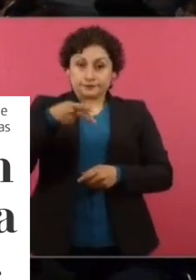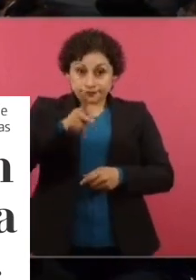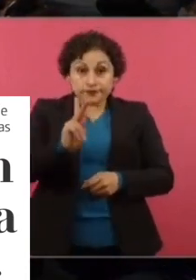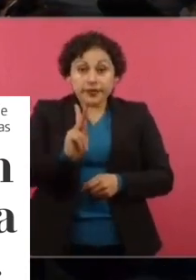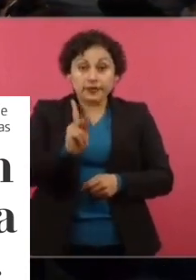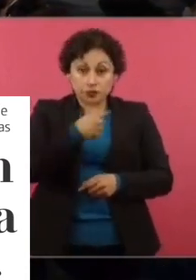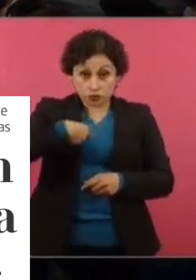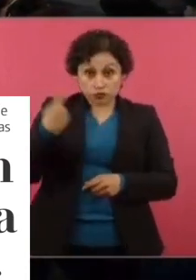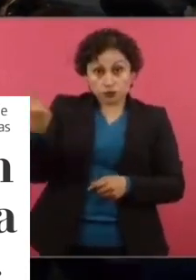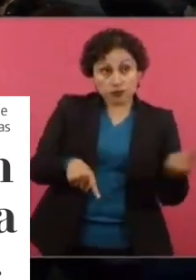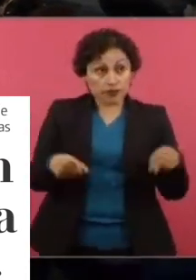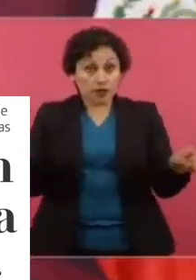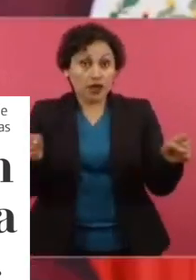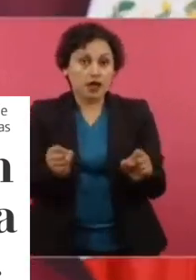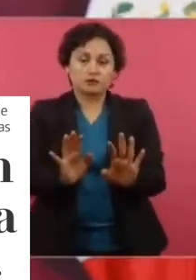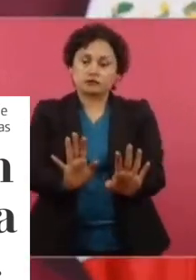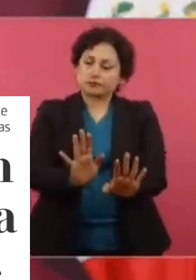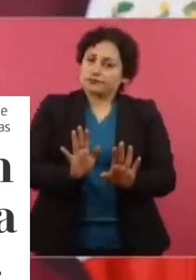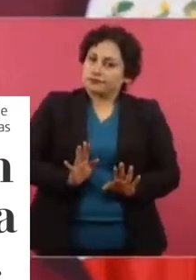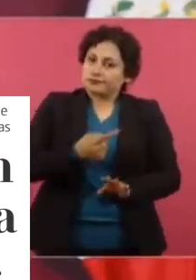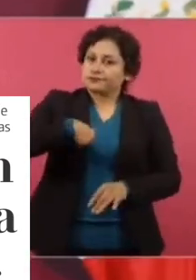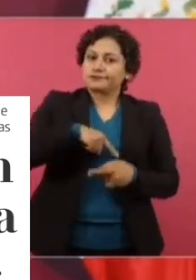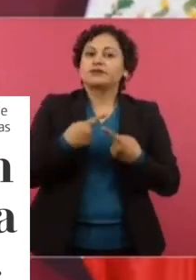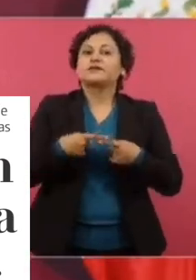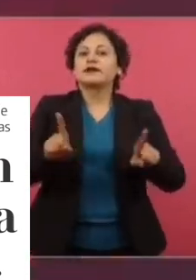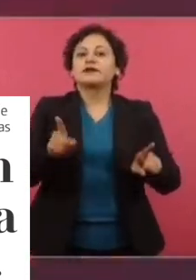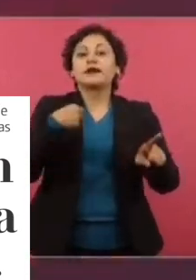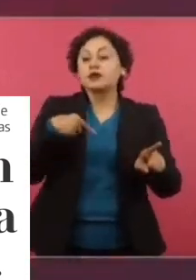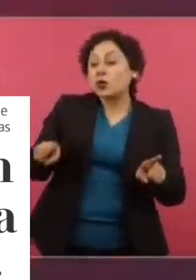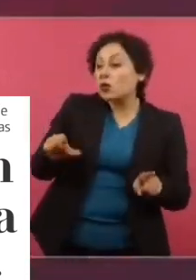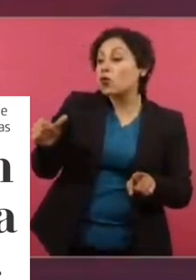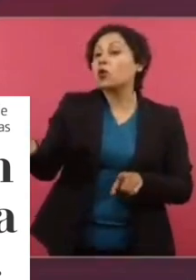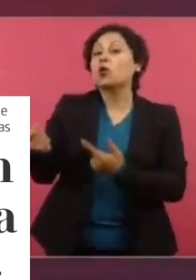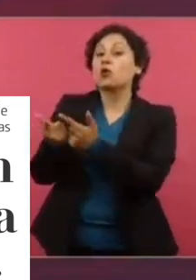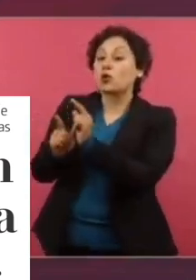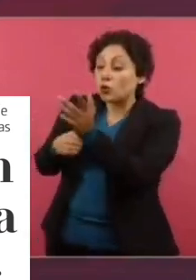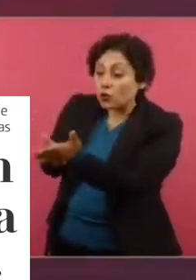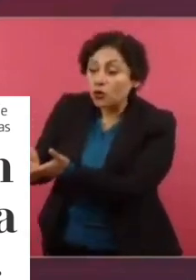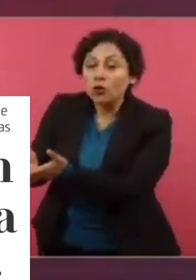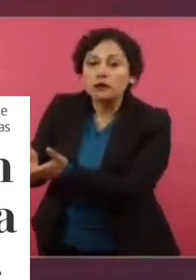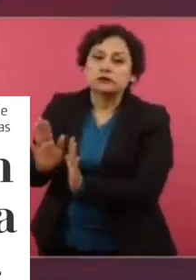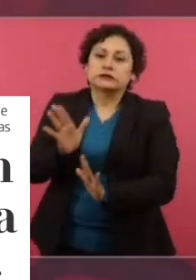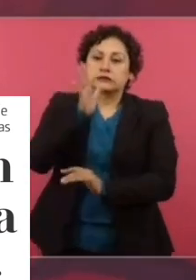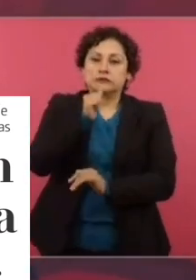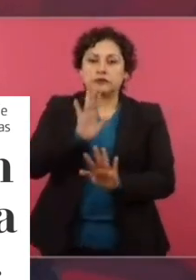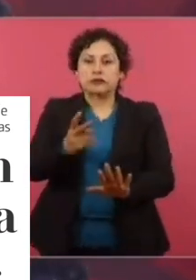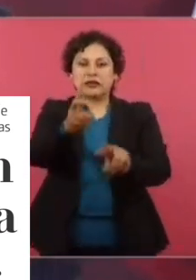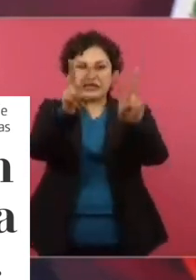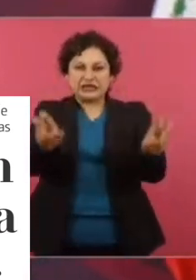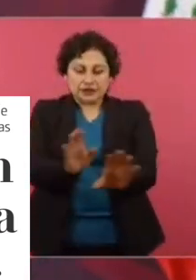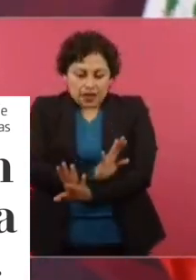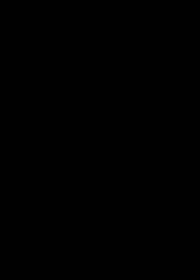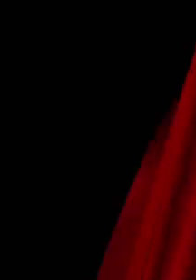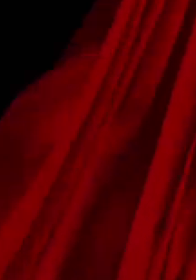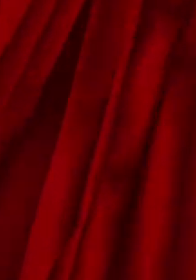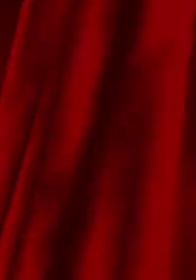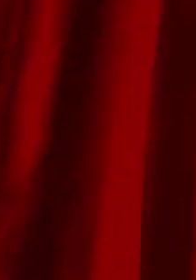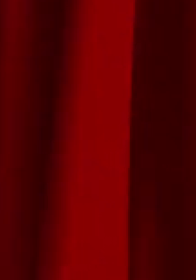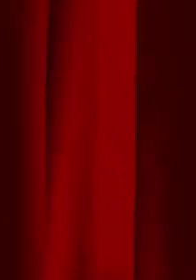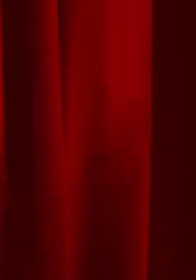distintos. Entonces, no puedo meterme en lo otro porque ni debería estarme metiendo tampoco en esto. Ya, ustedes son los que provocan.